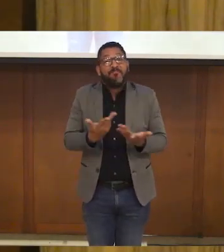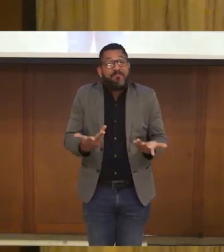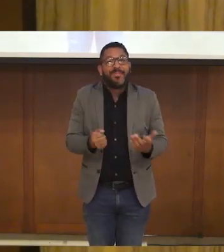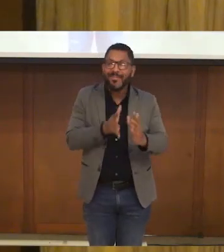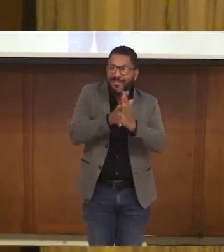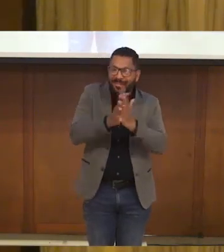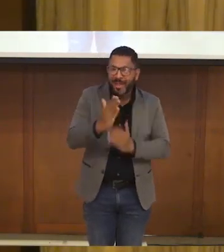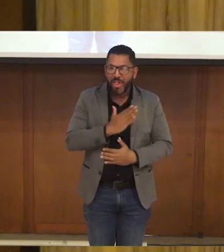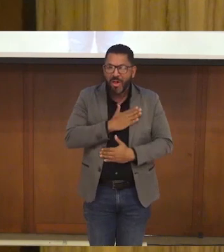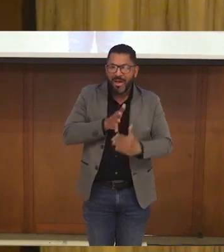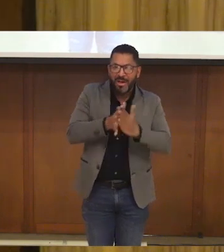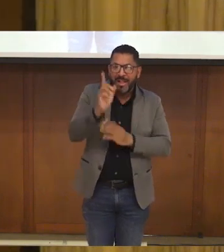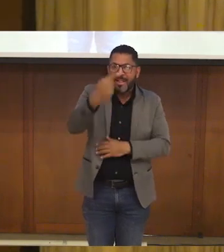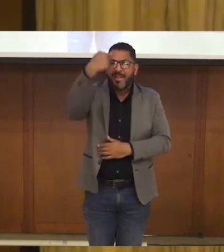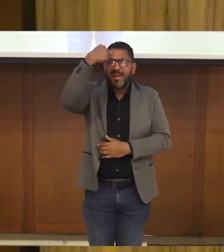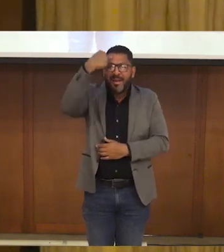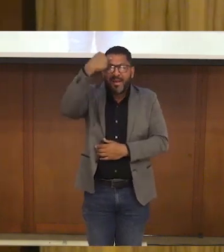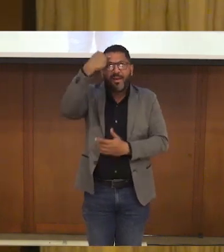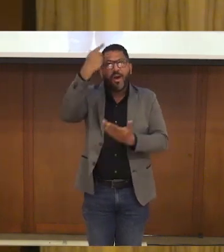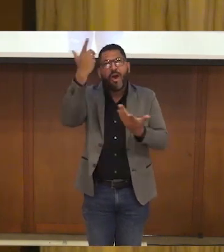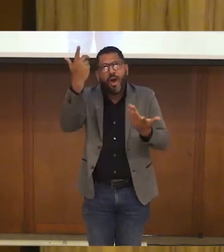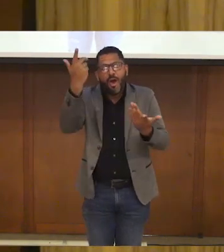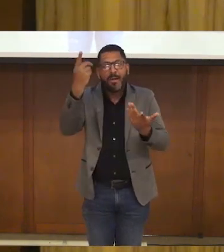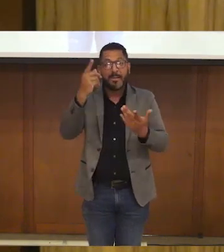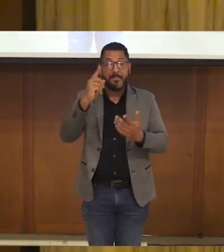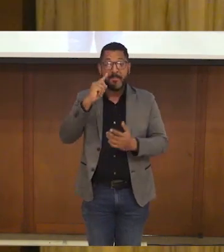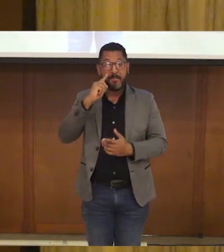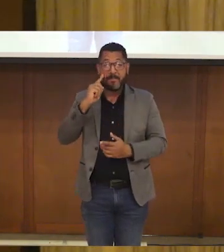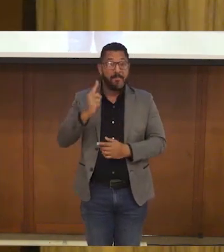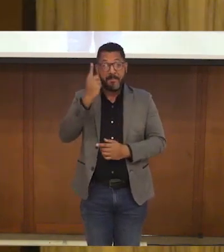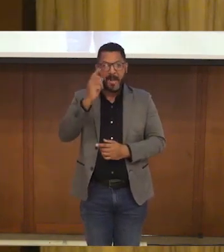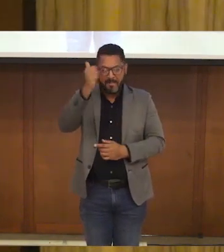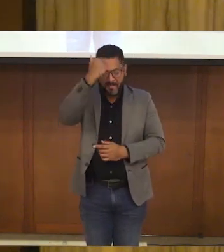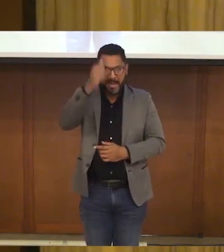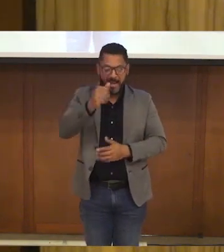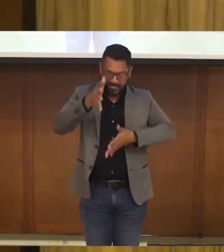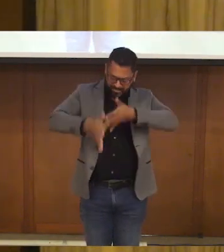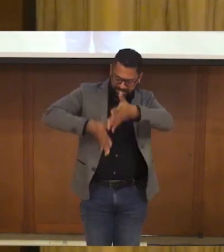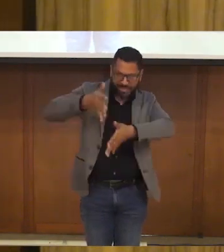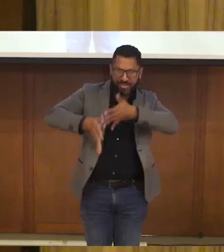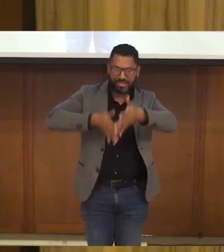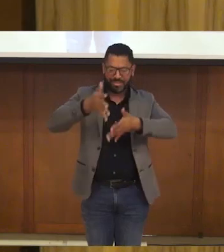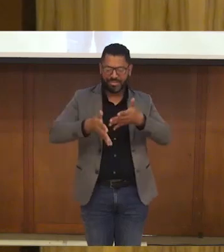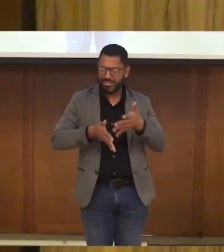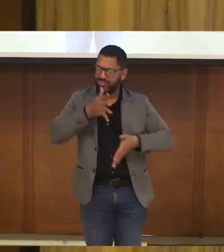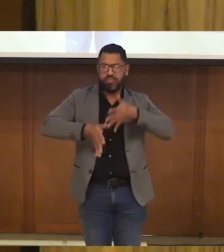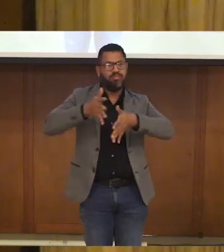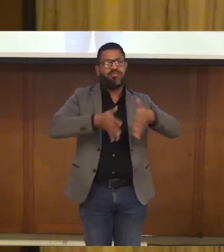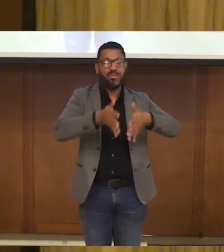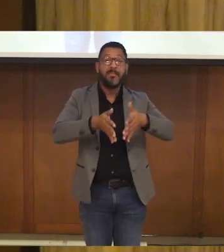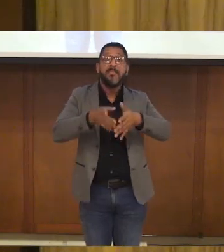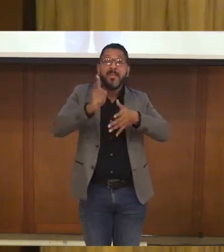Esta obra estaba pensada de tal manera en donde principalmente fluyera la lengua de señas. Quizás en